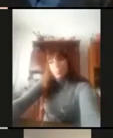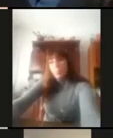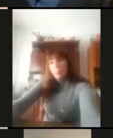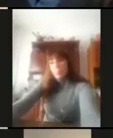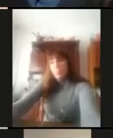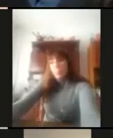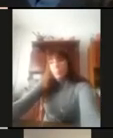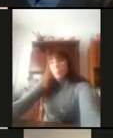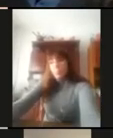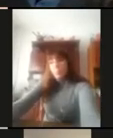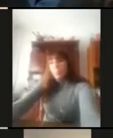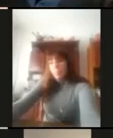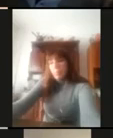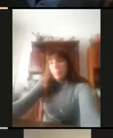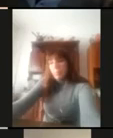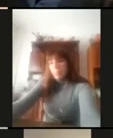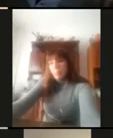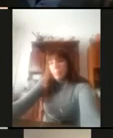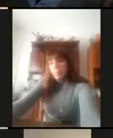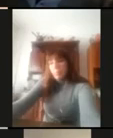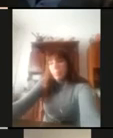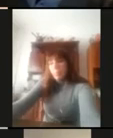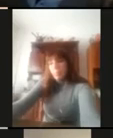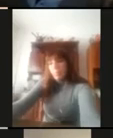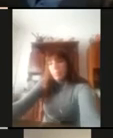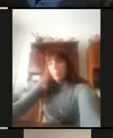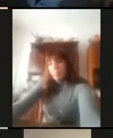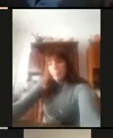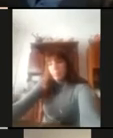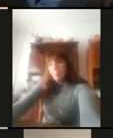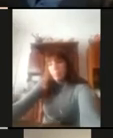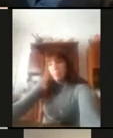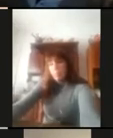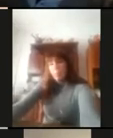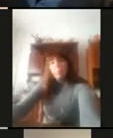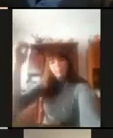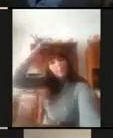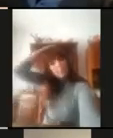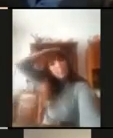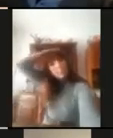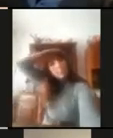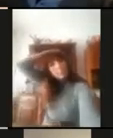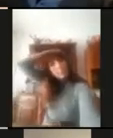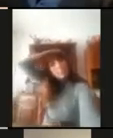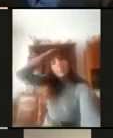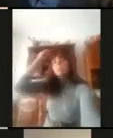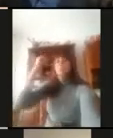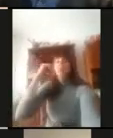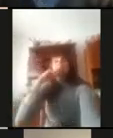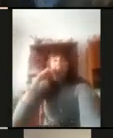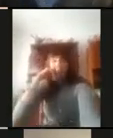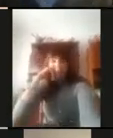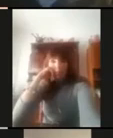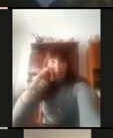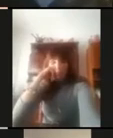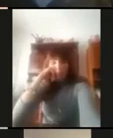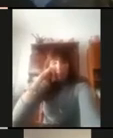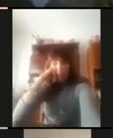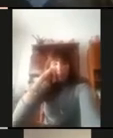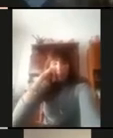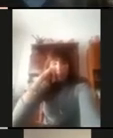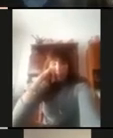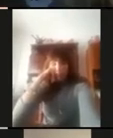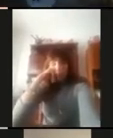estudiantes el museo el director del museo etnográfico y arqueológico que